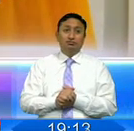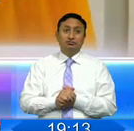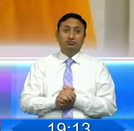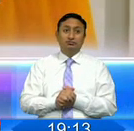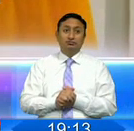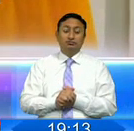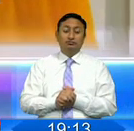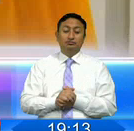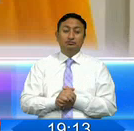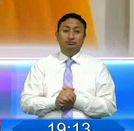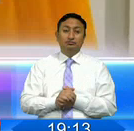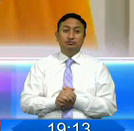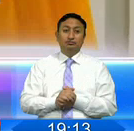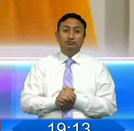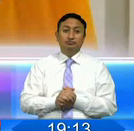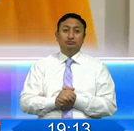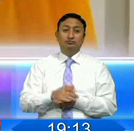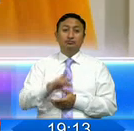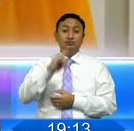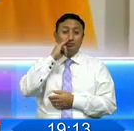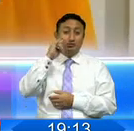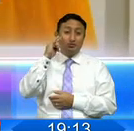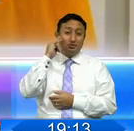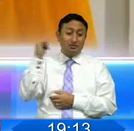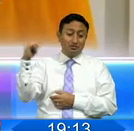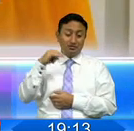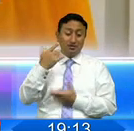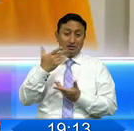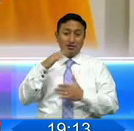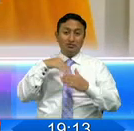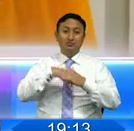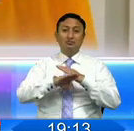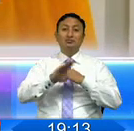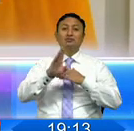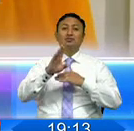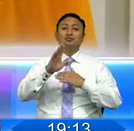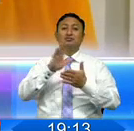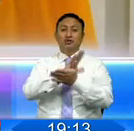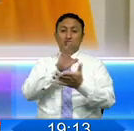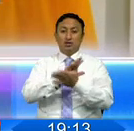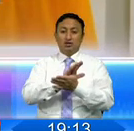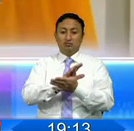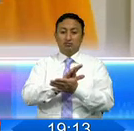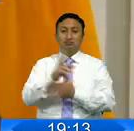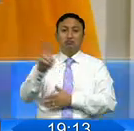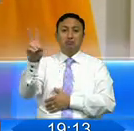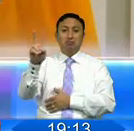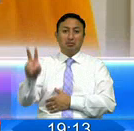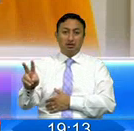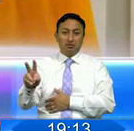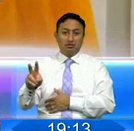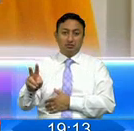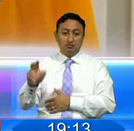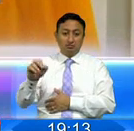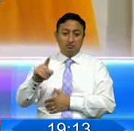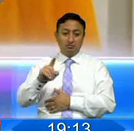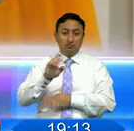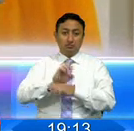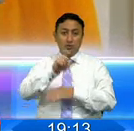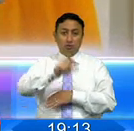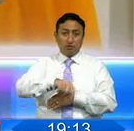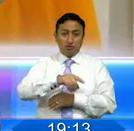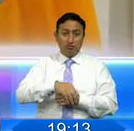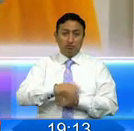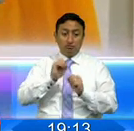se han integrado miles de niños a la escolaridad y todos los venezolanos, al igual que cada ecuatoriano,